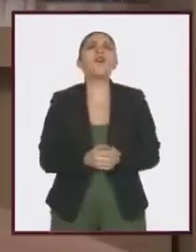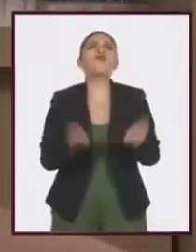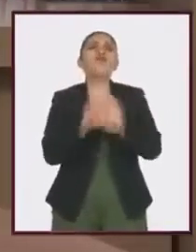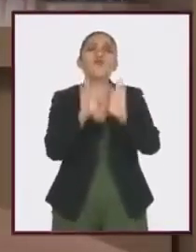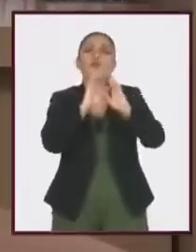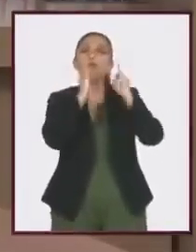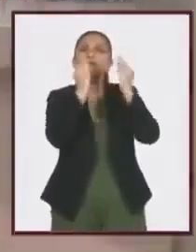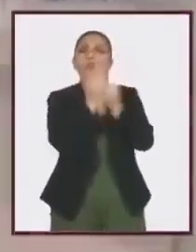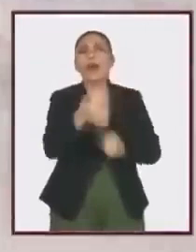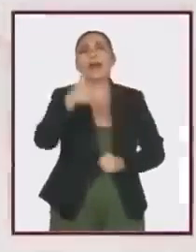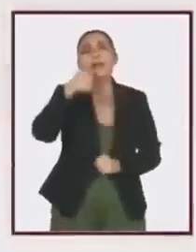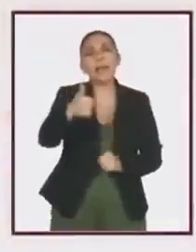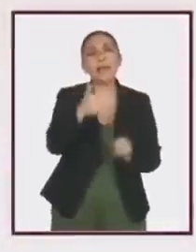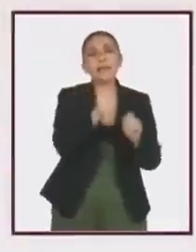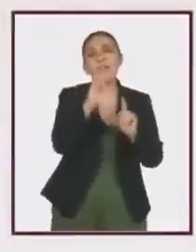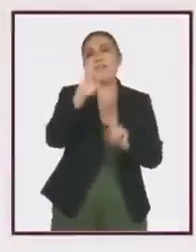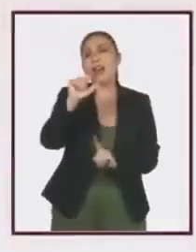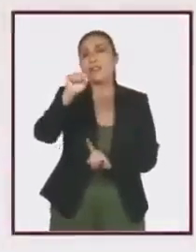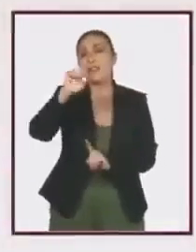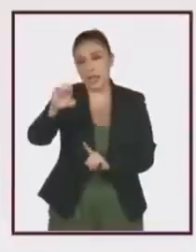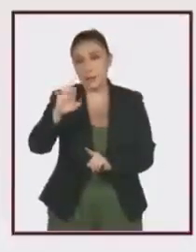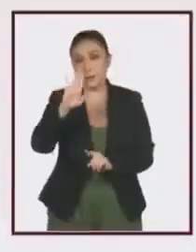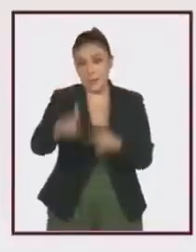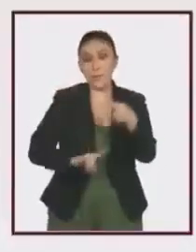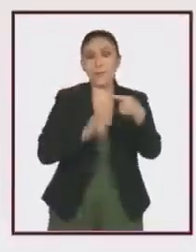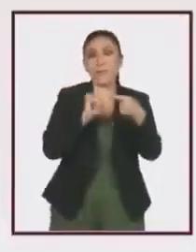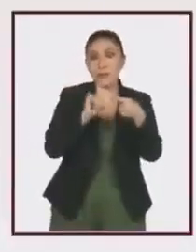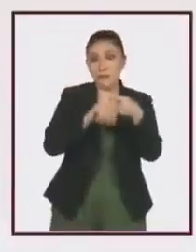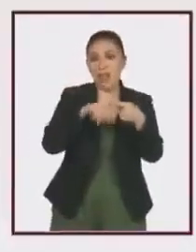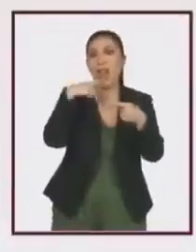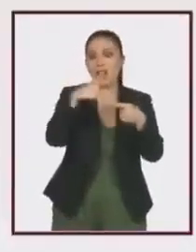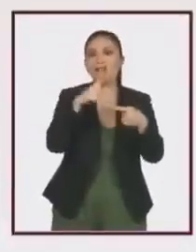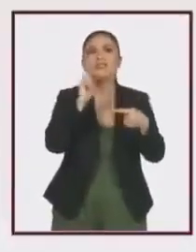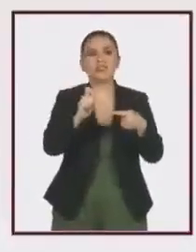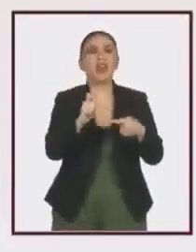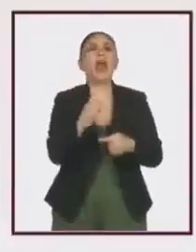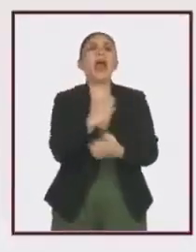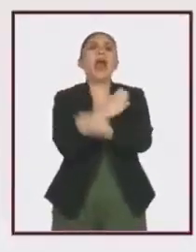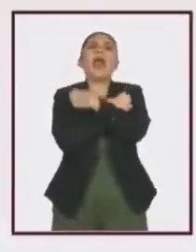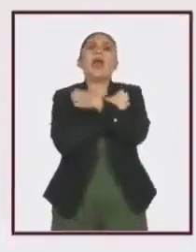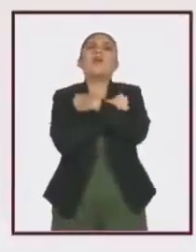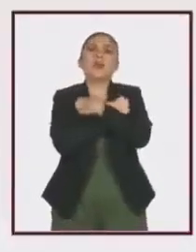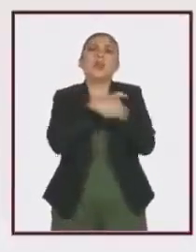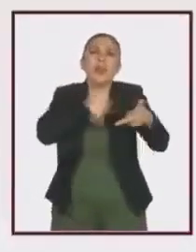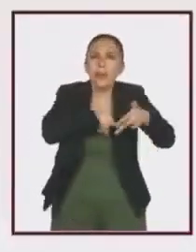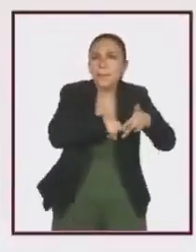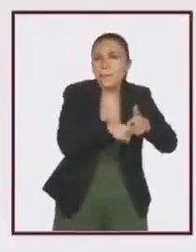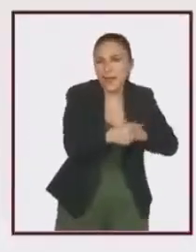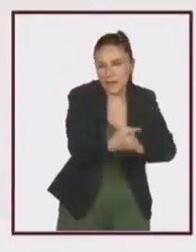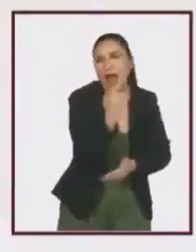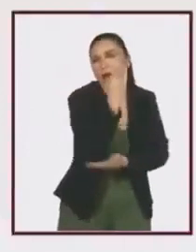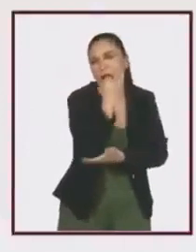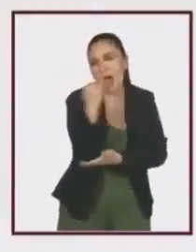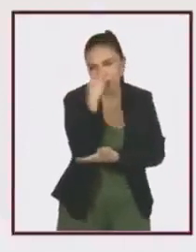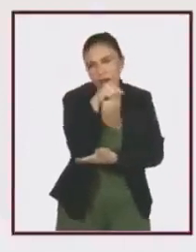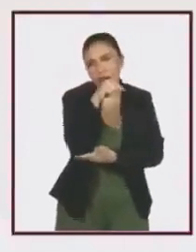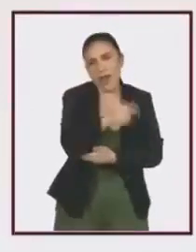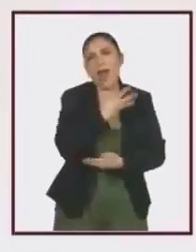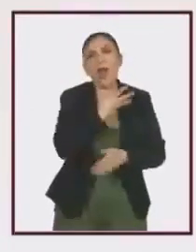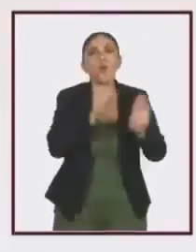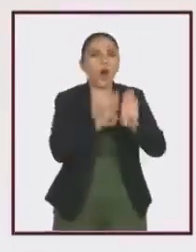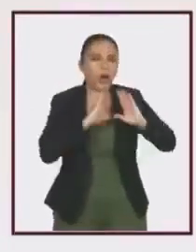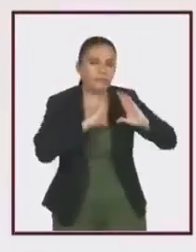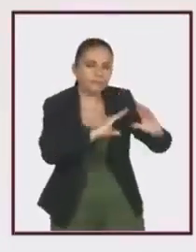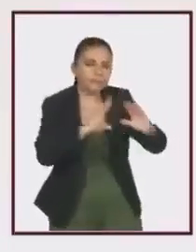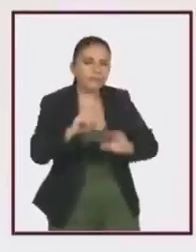estructurado 6 fases. La primera fase corresponde a la educación inicial, que plantea precisamente la formación que se